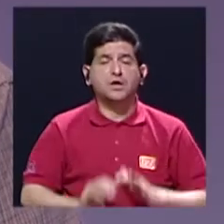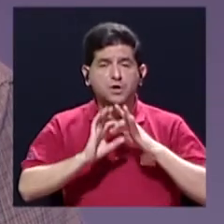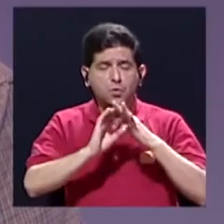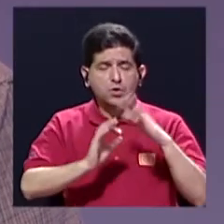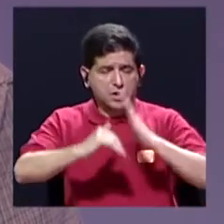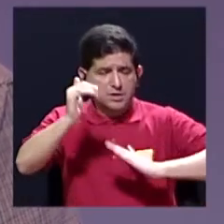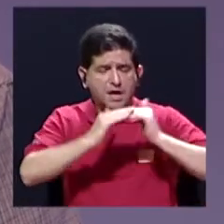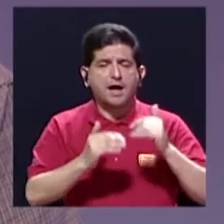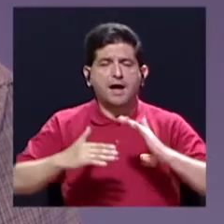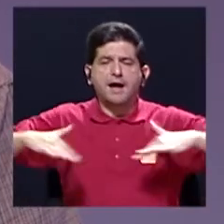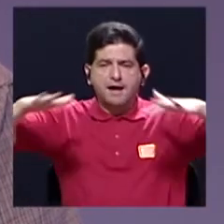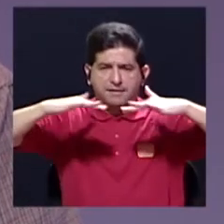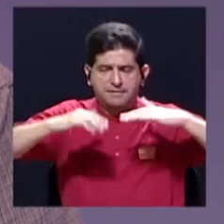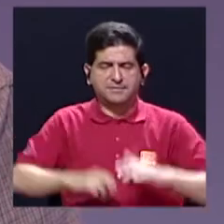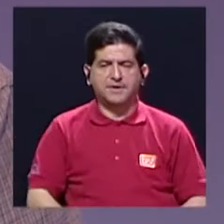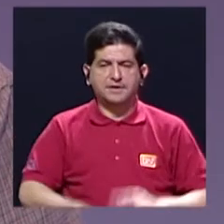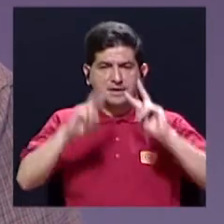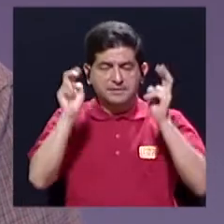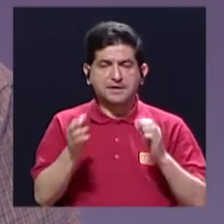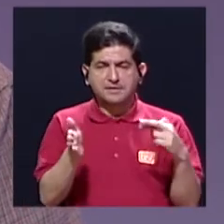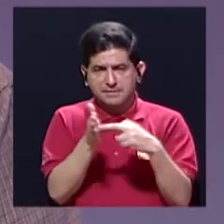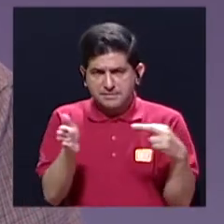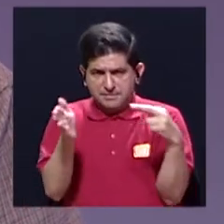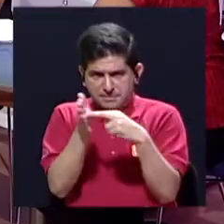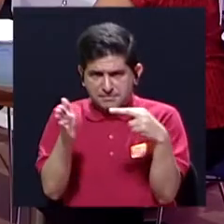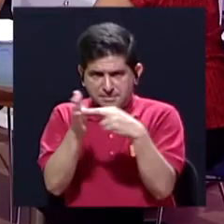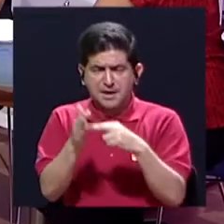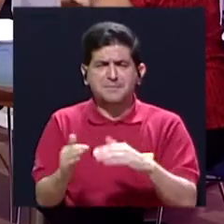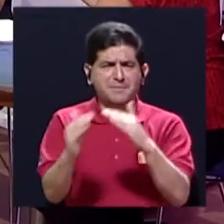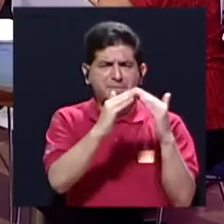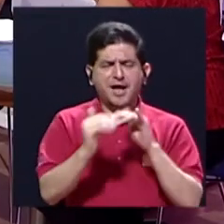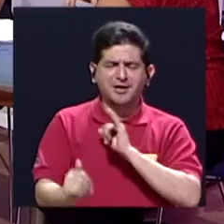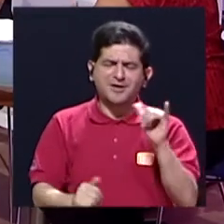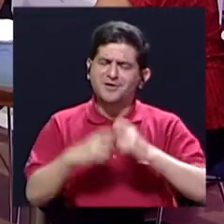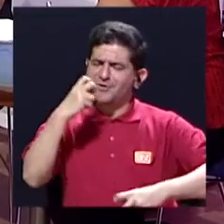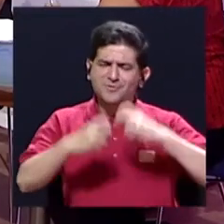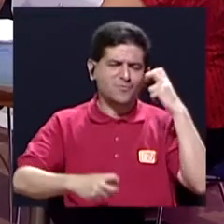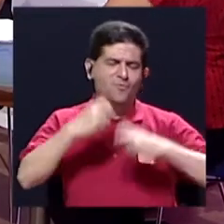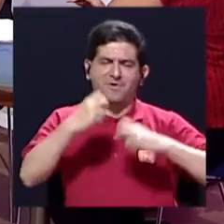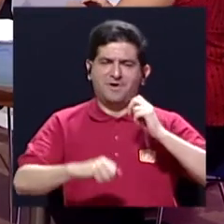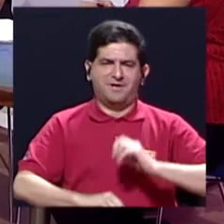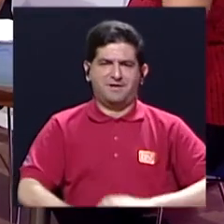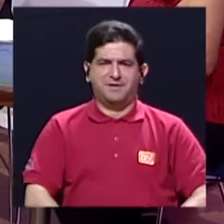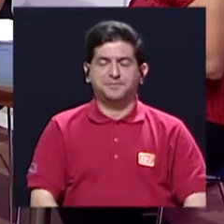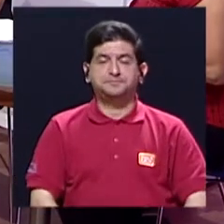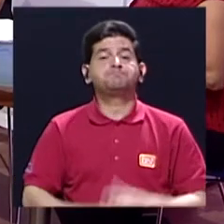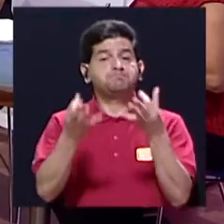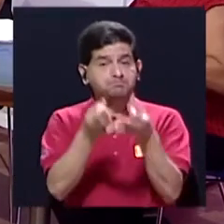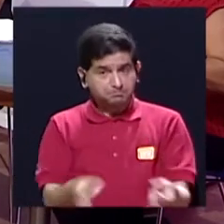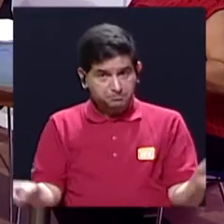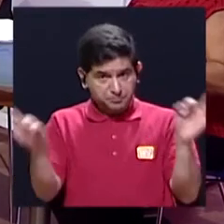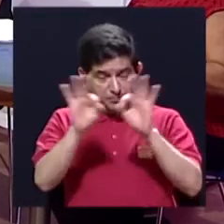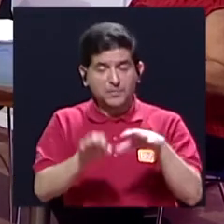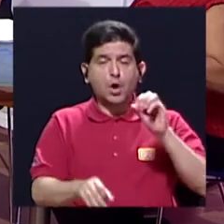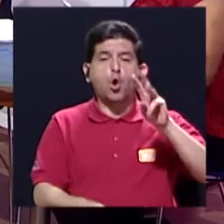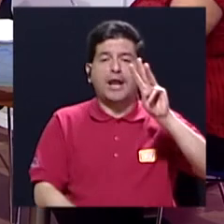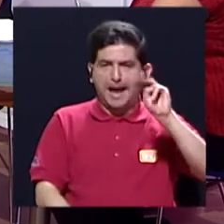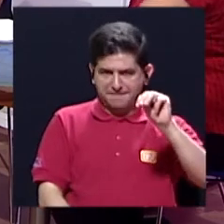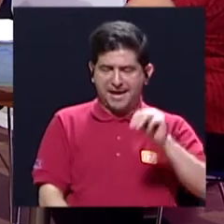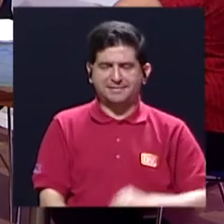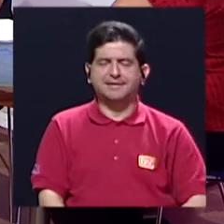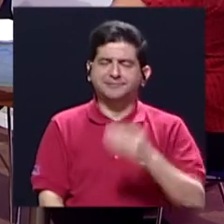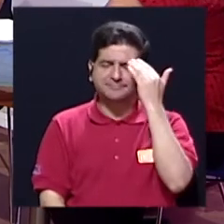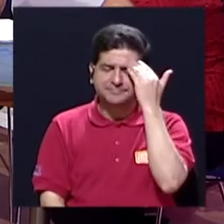mano con el ambiente. Ojalá sea un tema que se replique porque muchas comunidades tienen el mismo problema. Sí, Sonia. Sí, es muy importante. Doña Olga Marta,